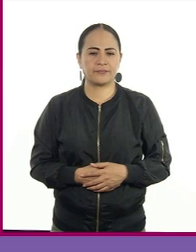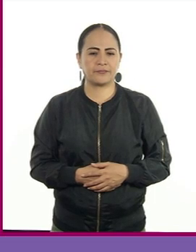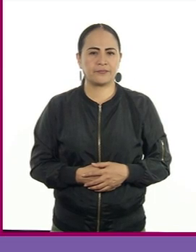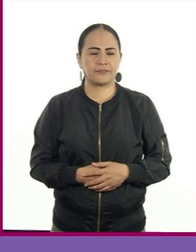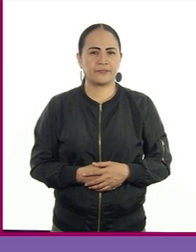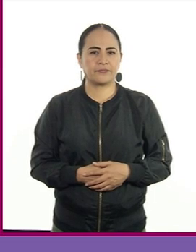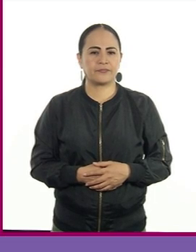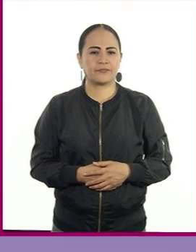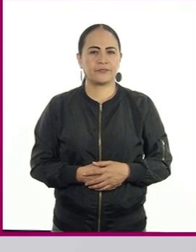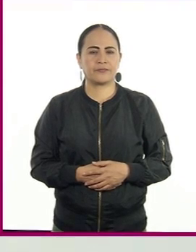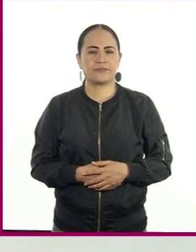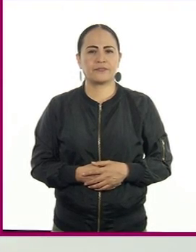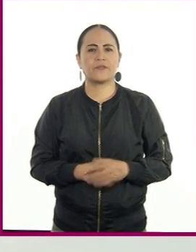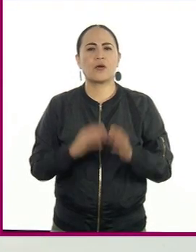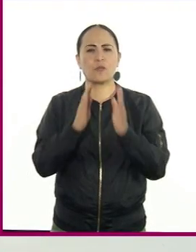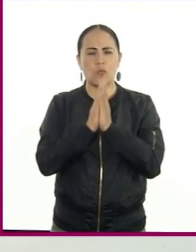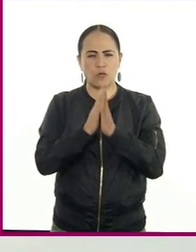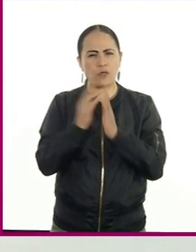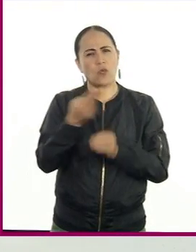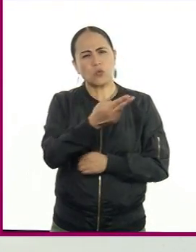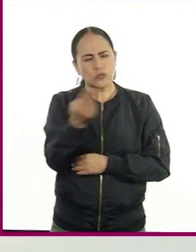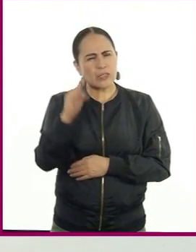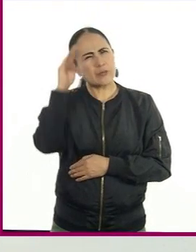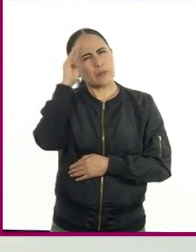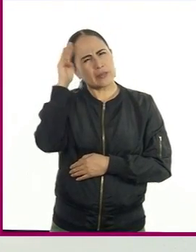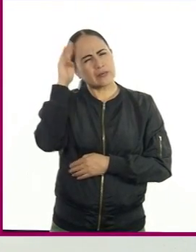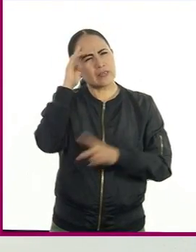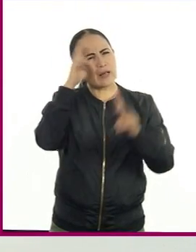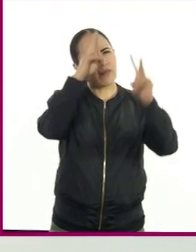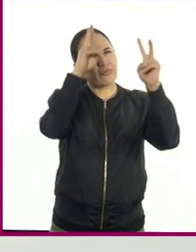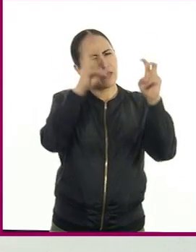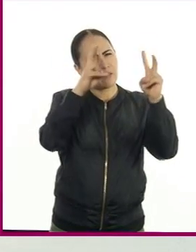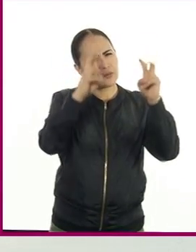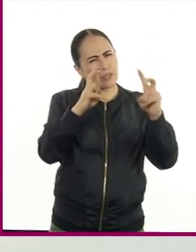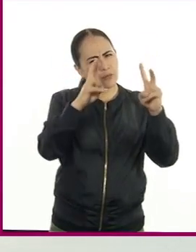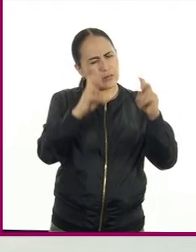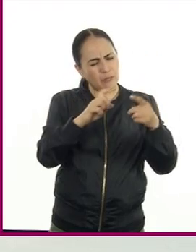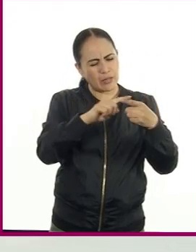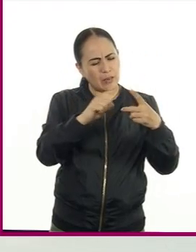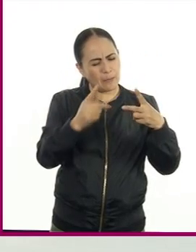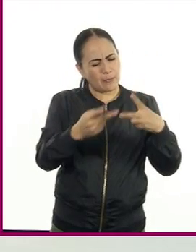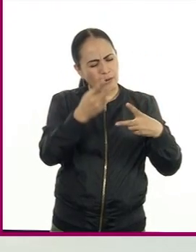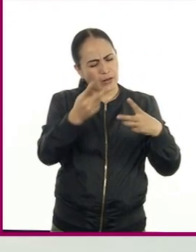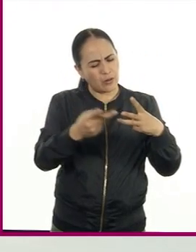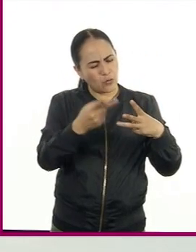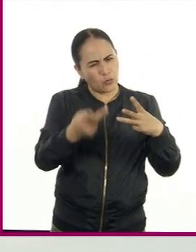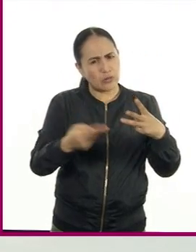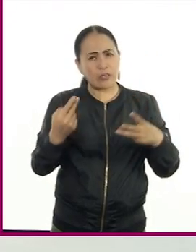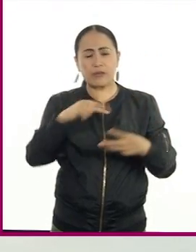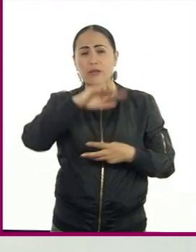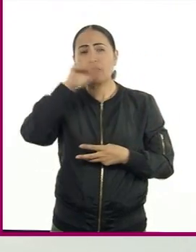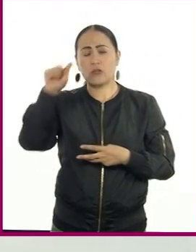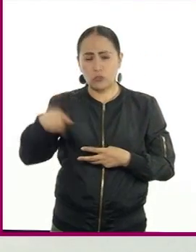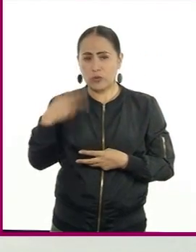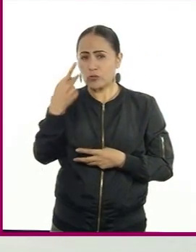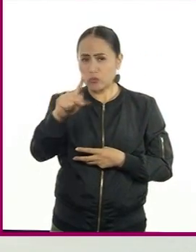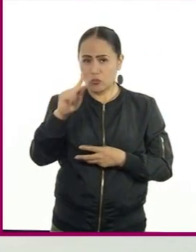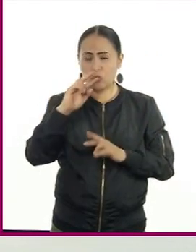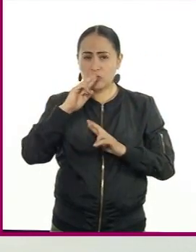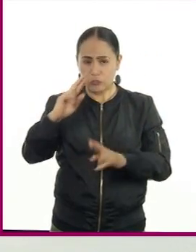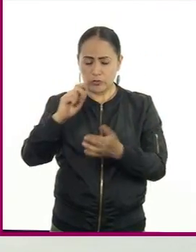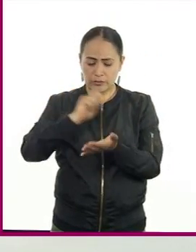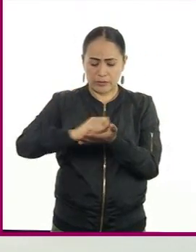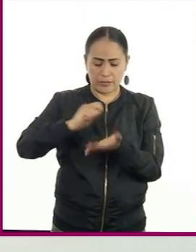Les pido que reflexionen sobre los temas centrales de las preguntas y vayan anotando sus respuestas, ya que son